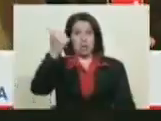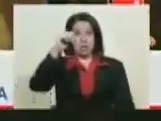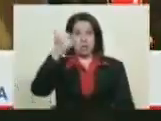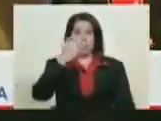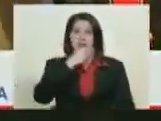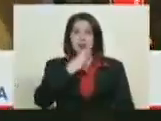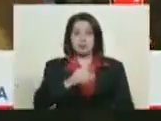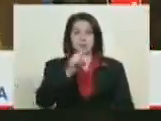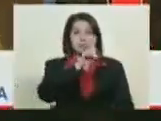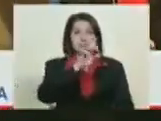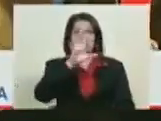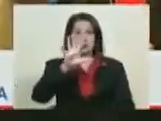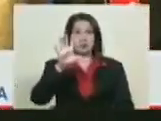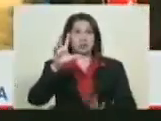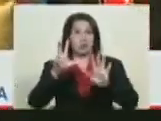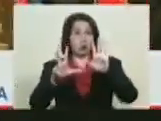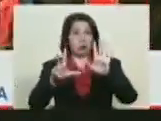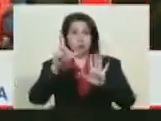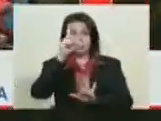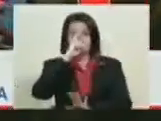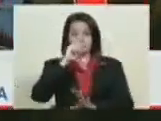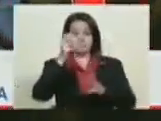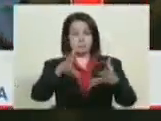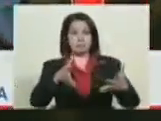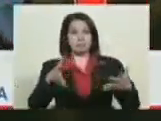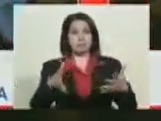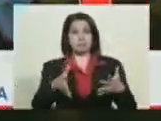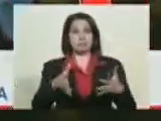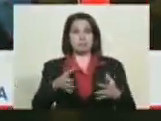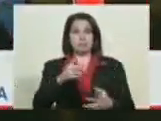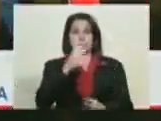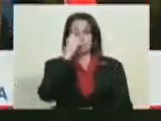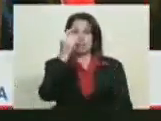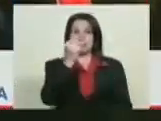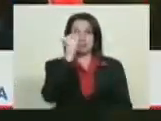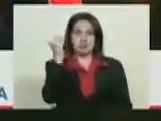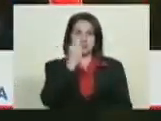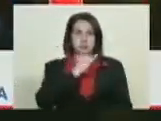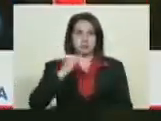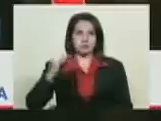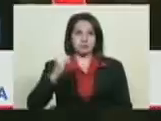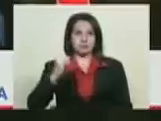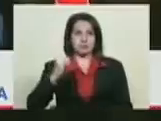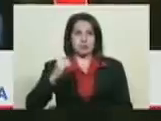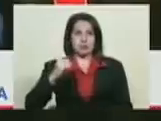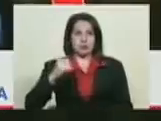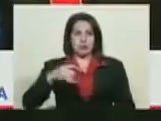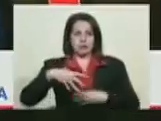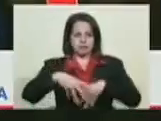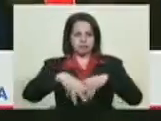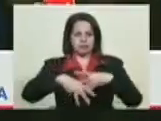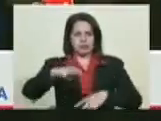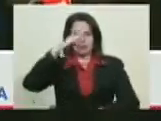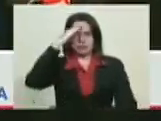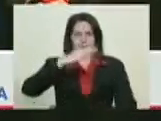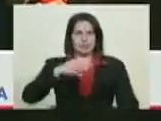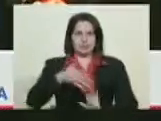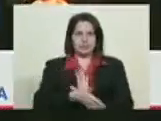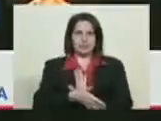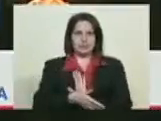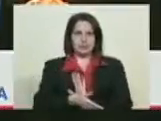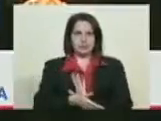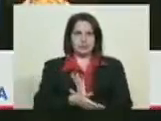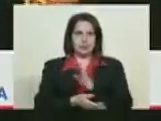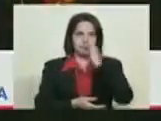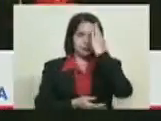a 158 años de la victoria de Ezequiel Zamora y del Ejército del Pueblo, hemos obtenido